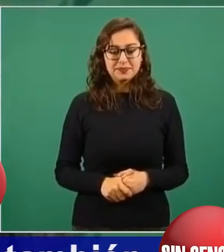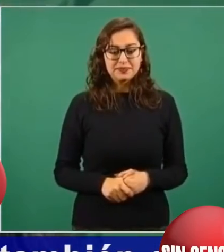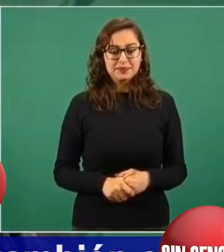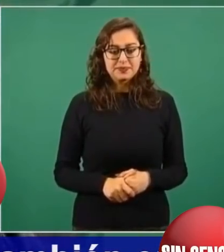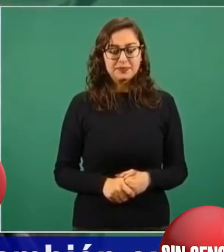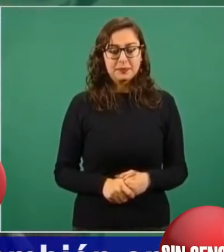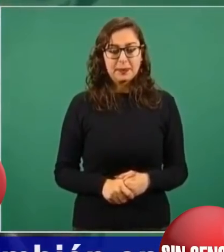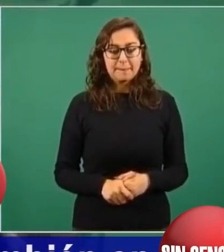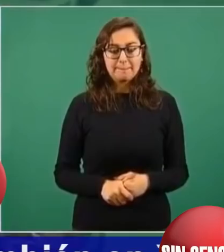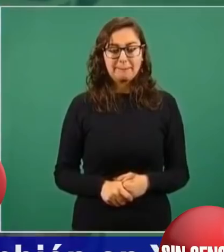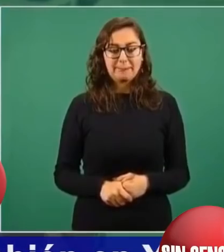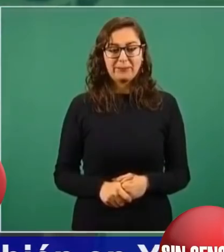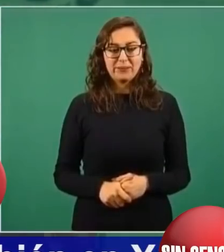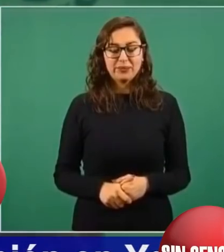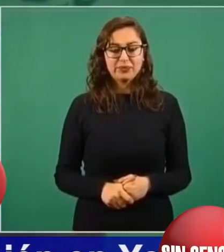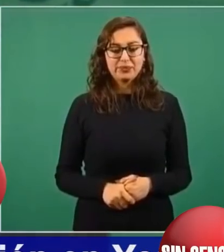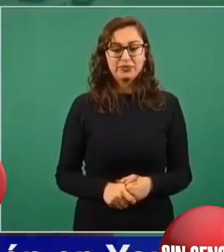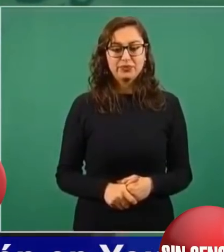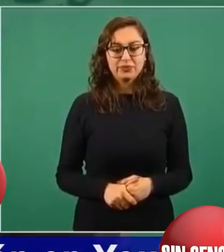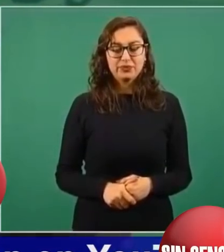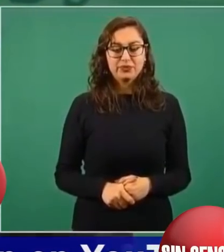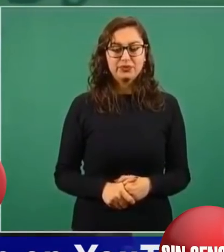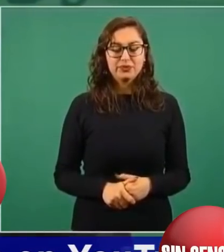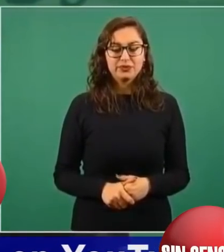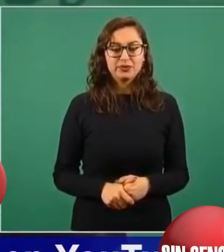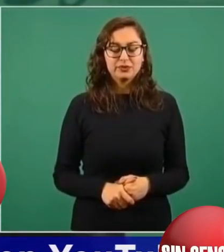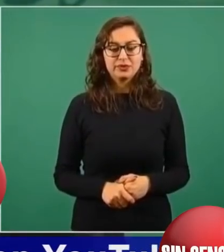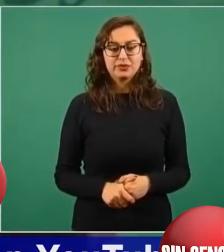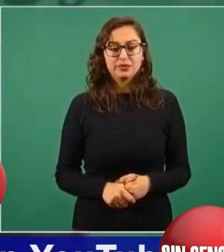se trataba